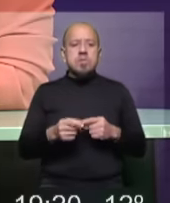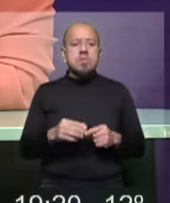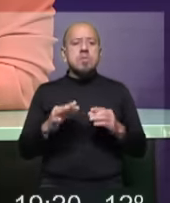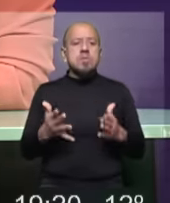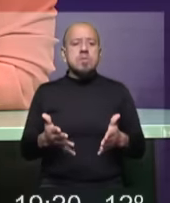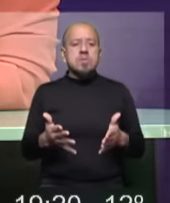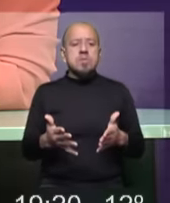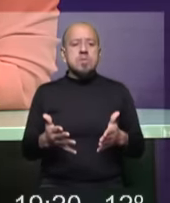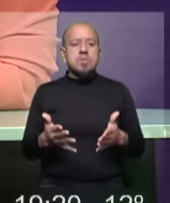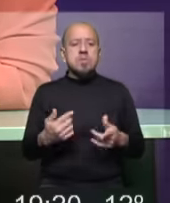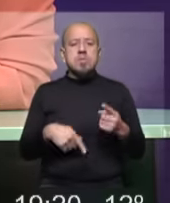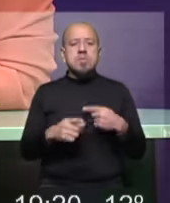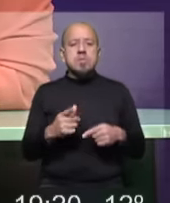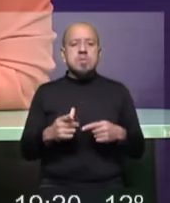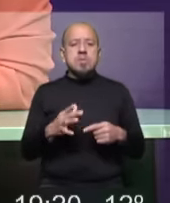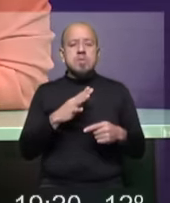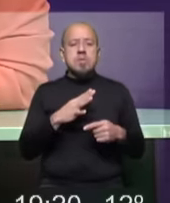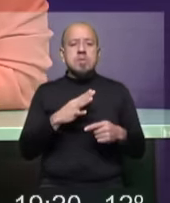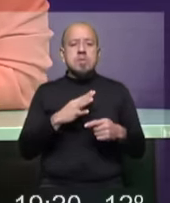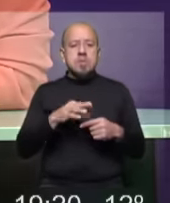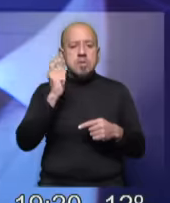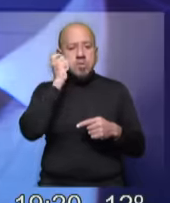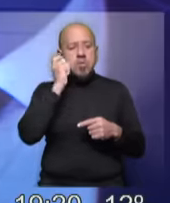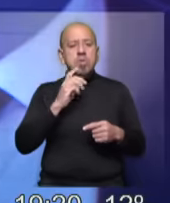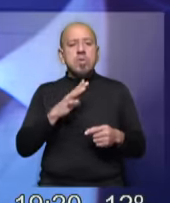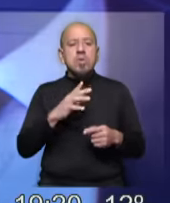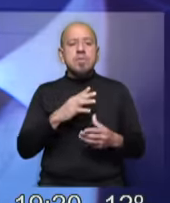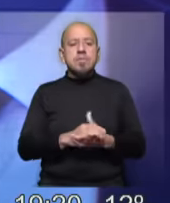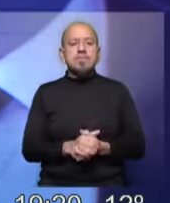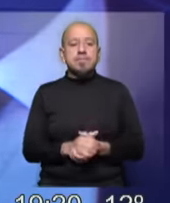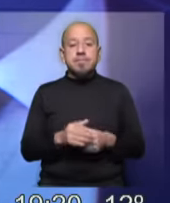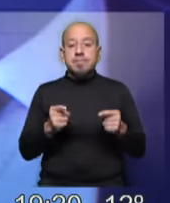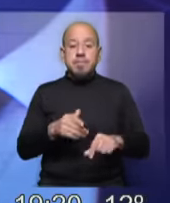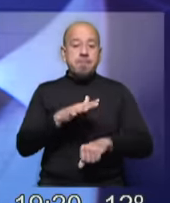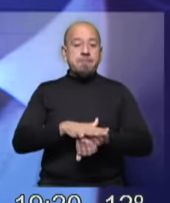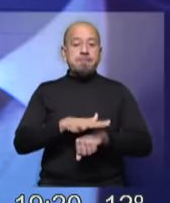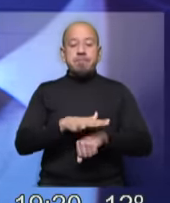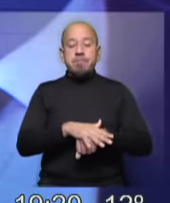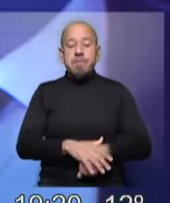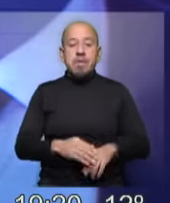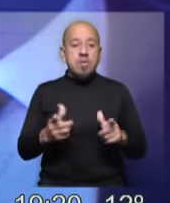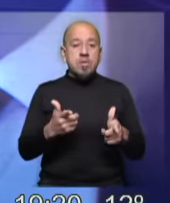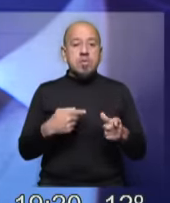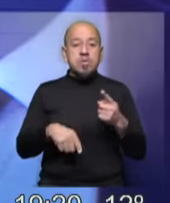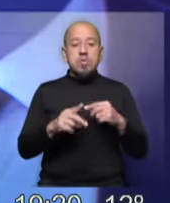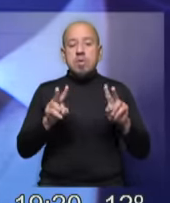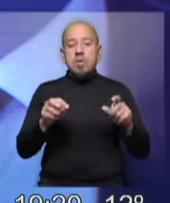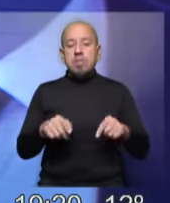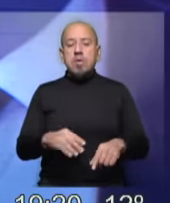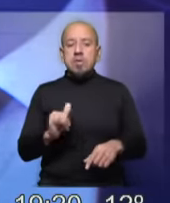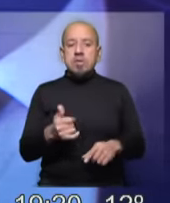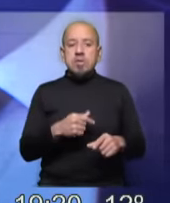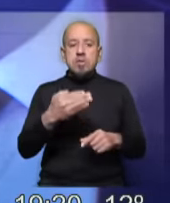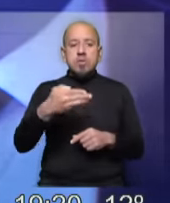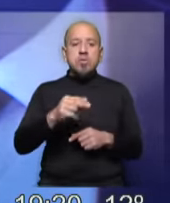¿Qué surge de los audios a propósito de este punto que planteo? Bueno, en este momento, que todavía no habían declaraciones públicas sobre este aspecto, ya